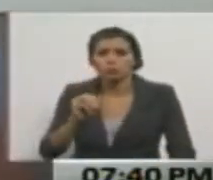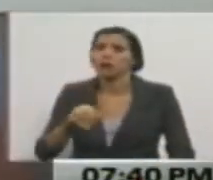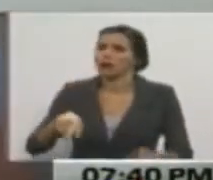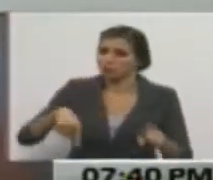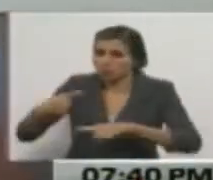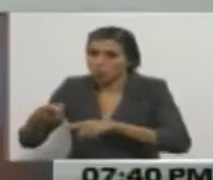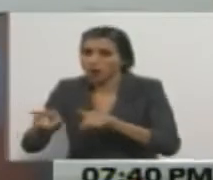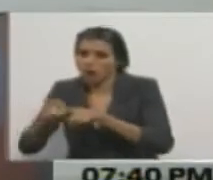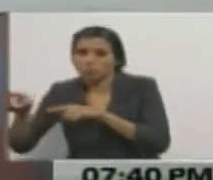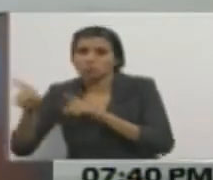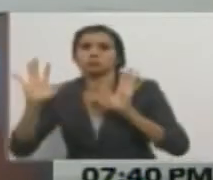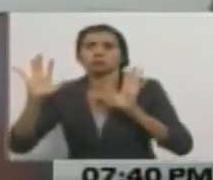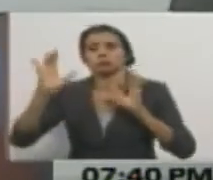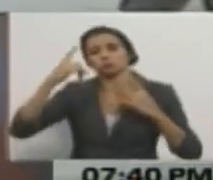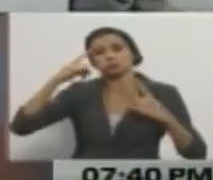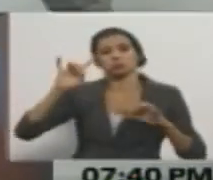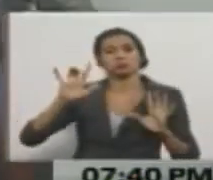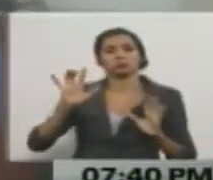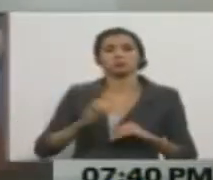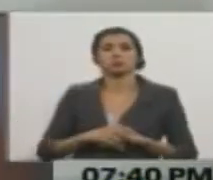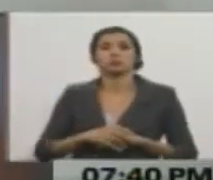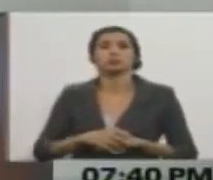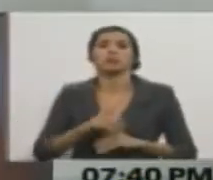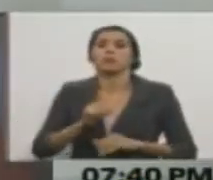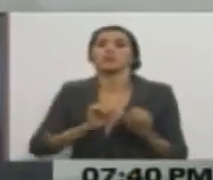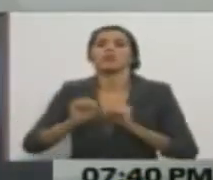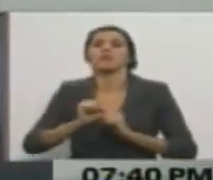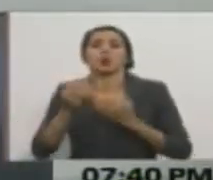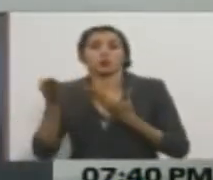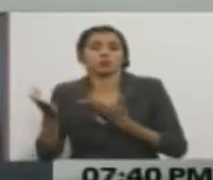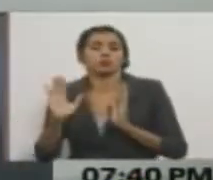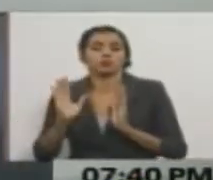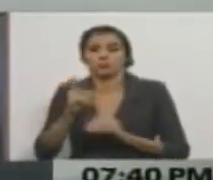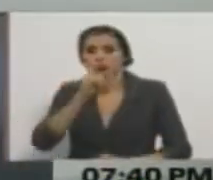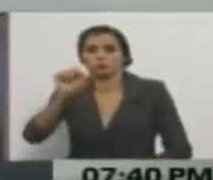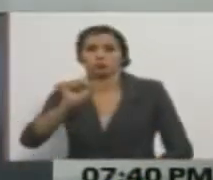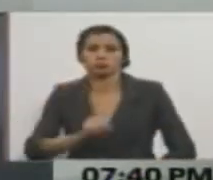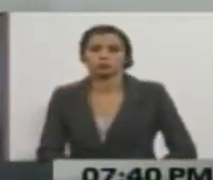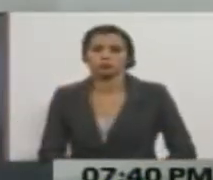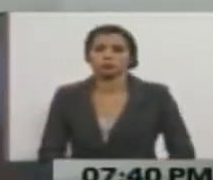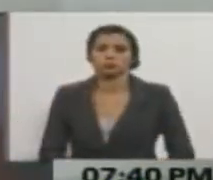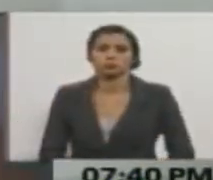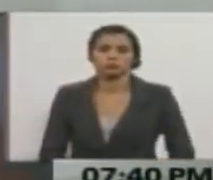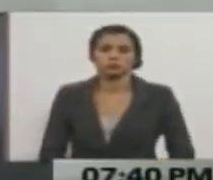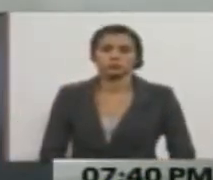Bueno, continuamos nosotros en este cayendo y corriendo.